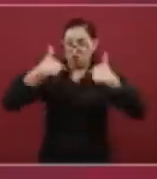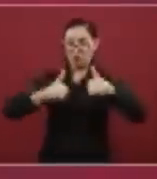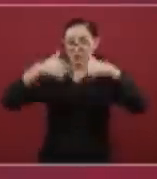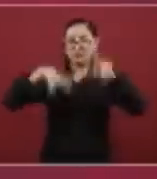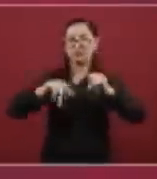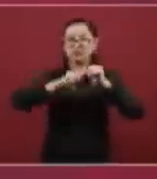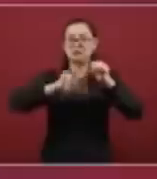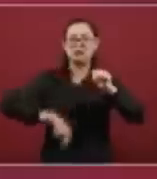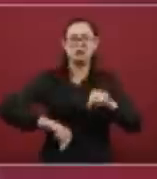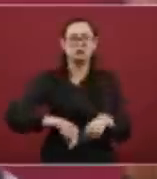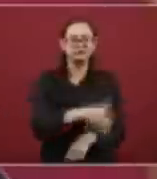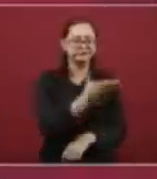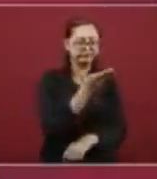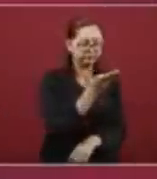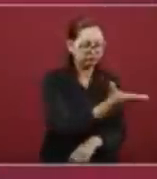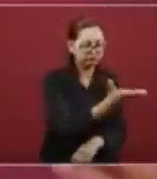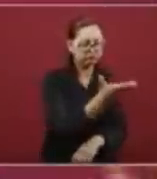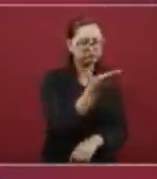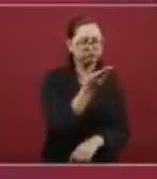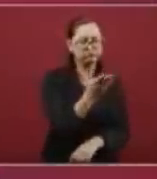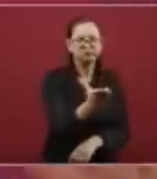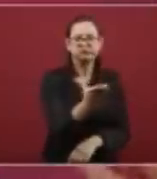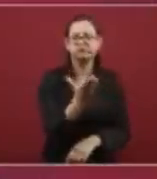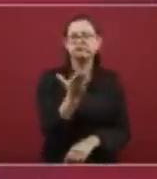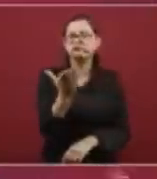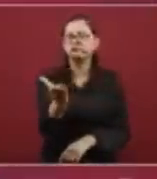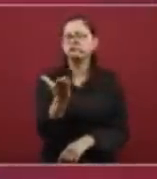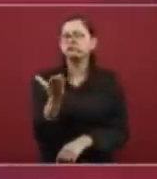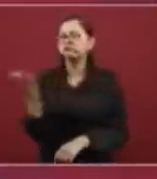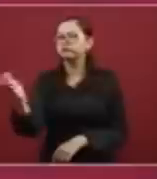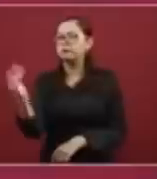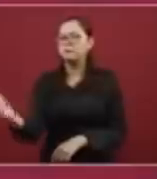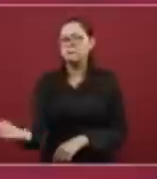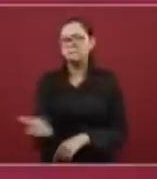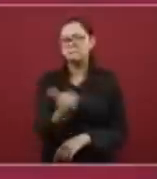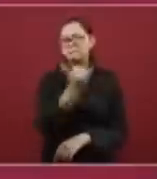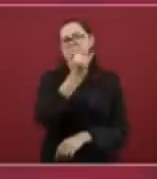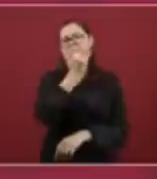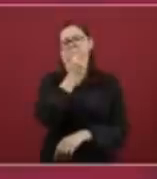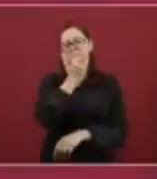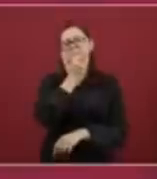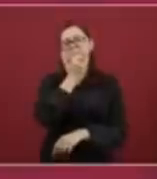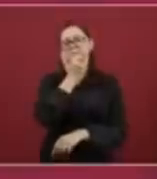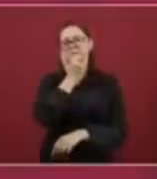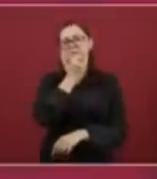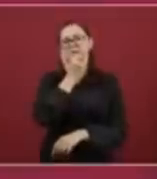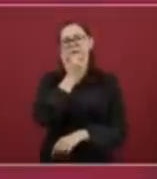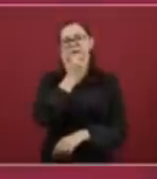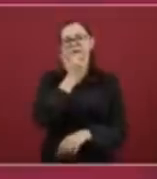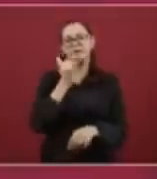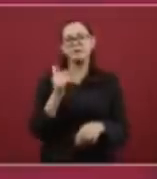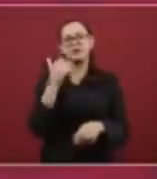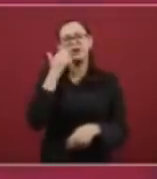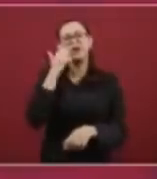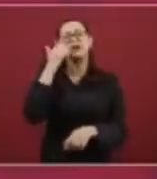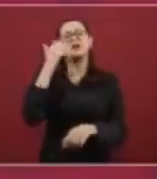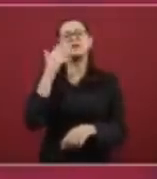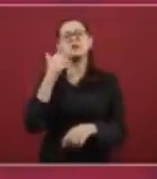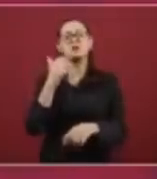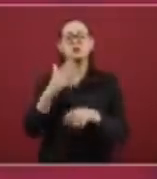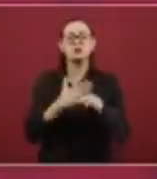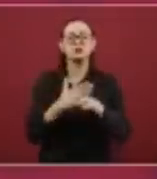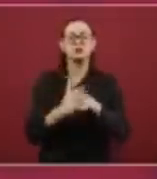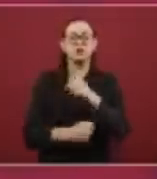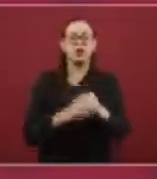¿Por qué? Porque queremos que el 21 sea el año de la reconciliación.